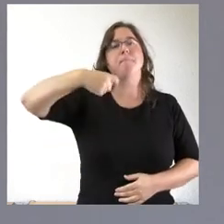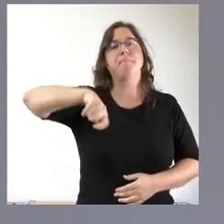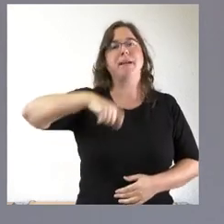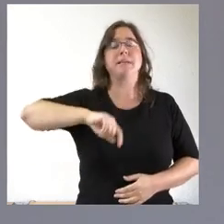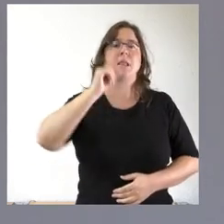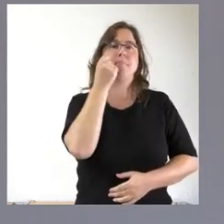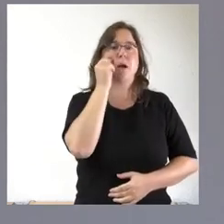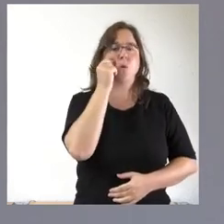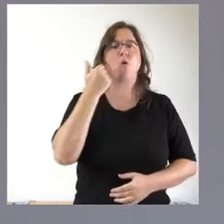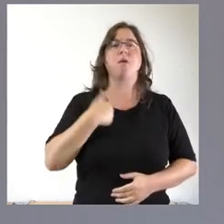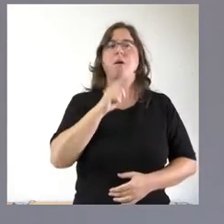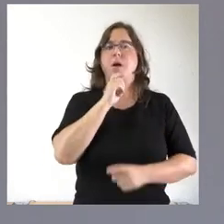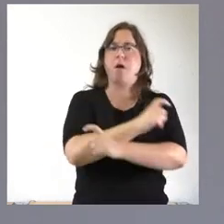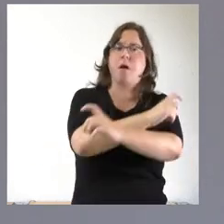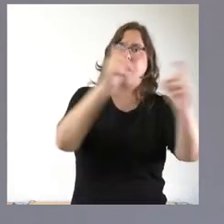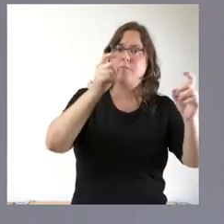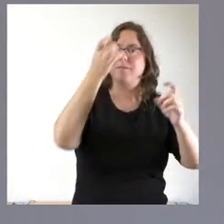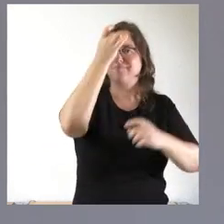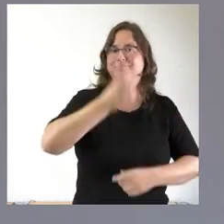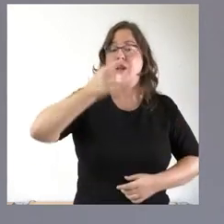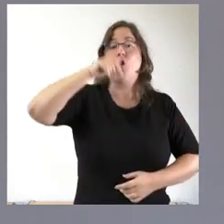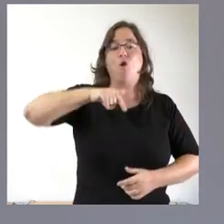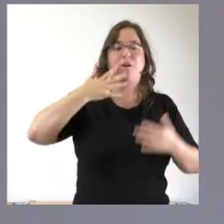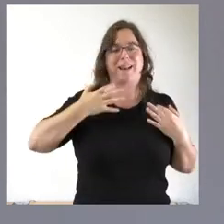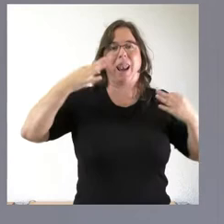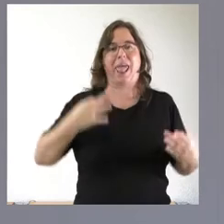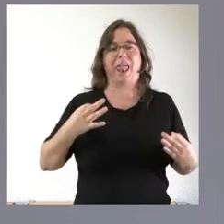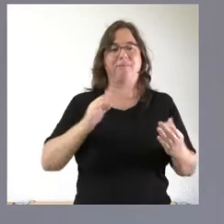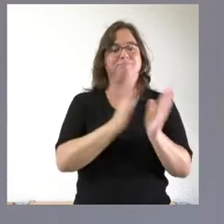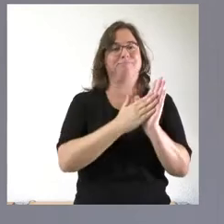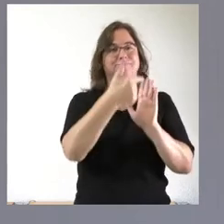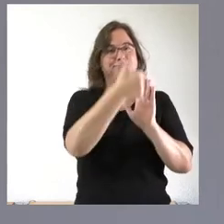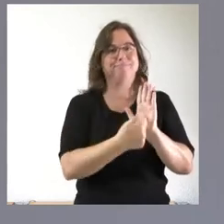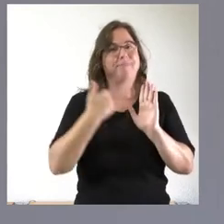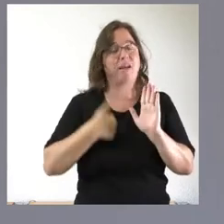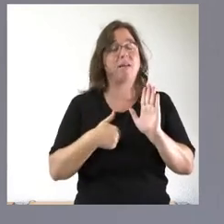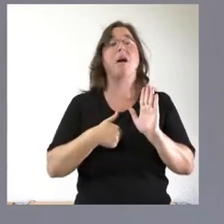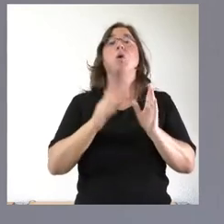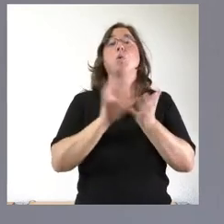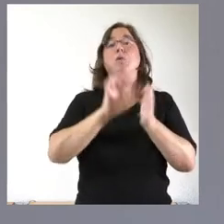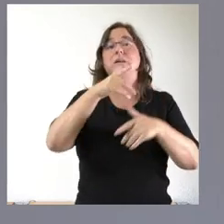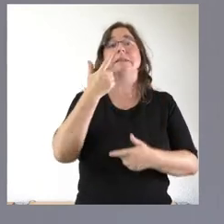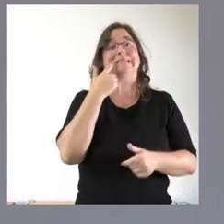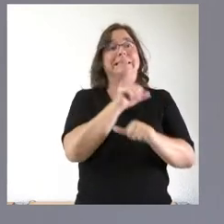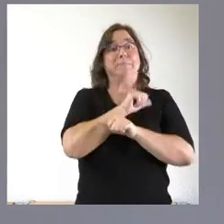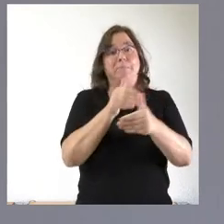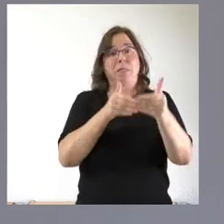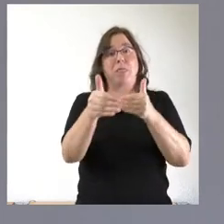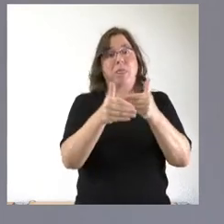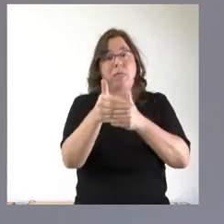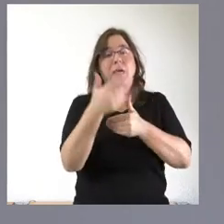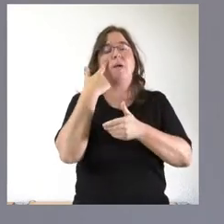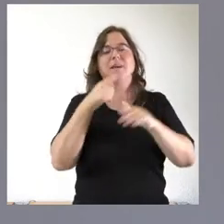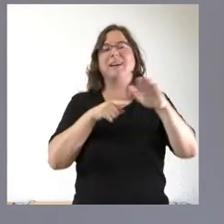Fernández Mañueco anunció esta iniciativa y hoy es una realidad en lo que corresponde a la Junta de Castilla y León y esperemos que sea una realidad en lo que sea posteriormente el